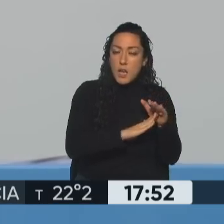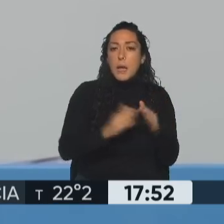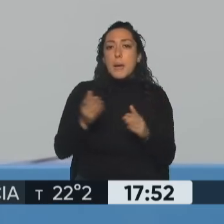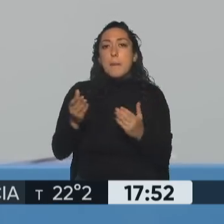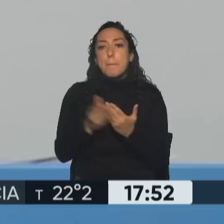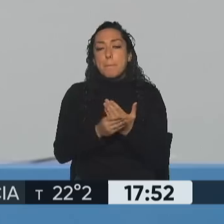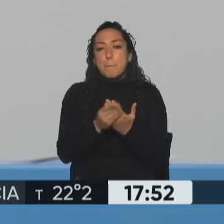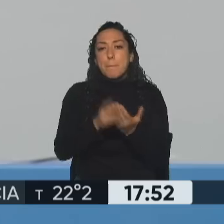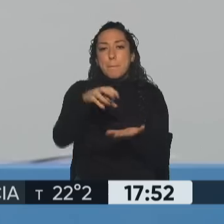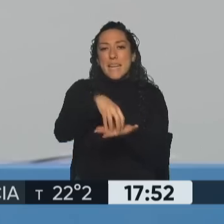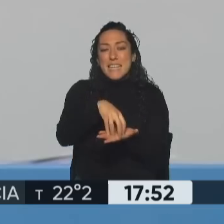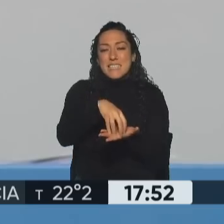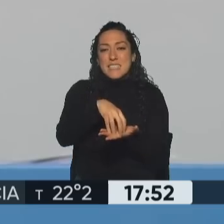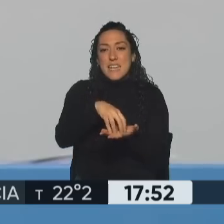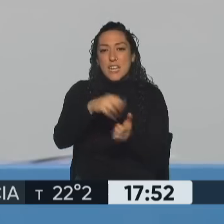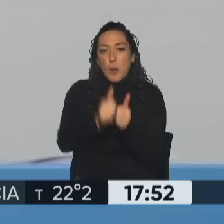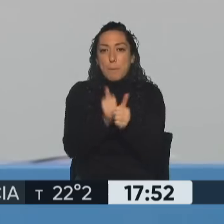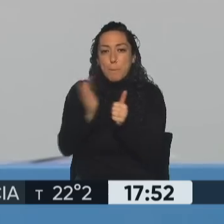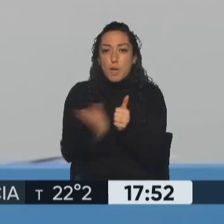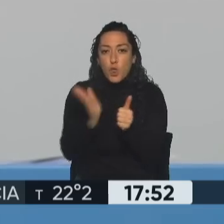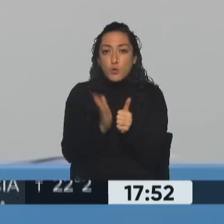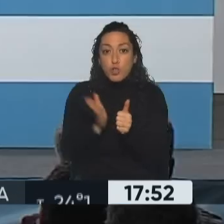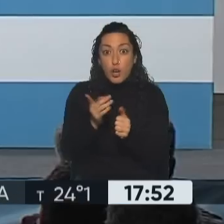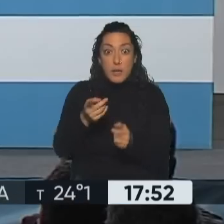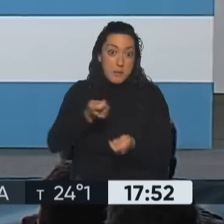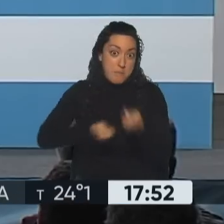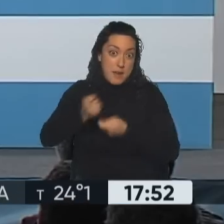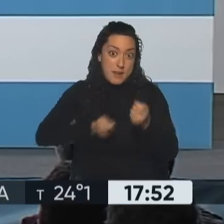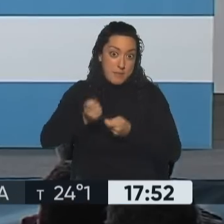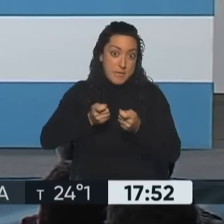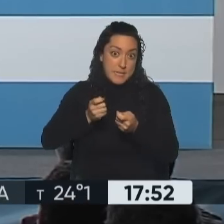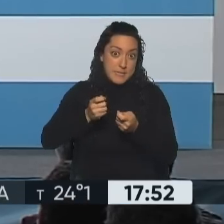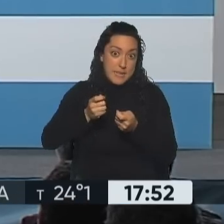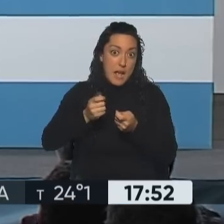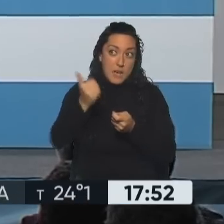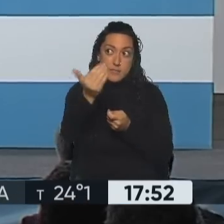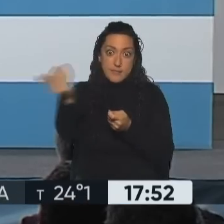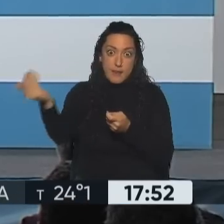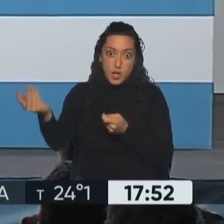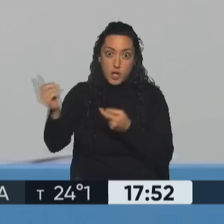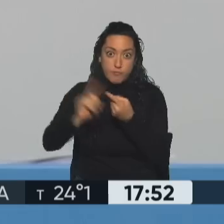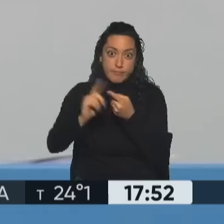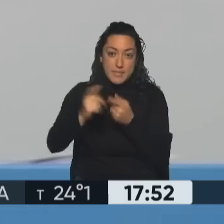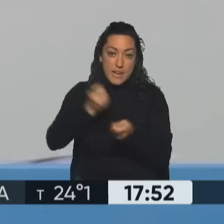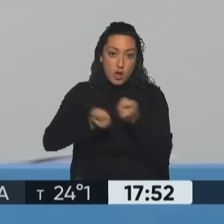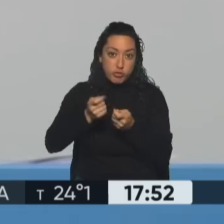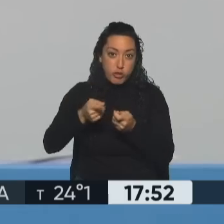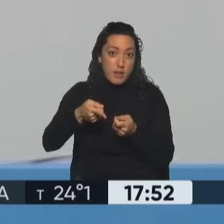Ministerio de la Producción, que es el que administra el comercio exterior, porque el Ministerio de la Producción es el que